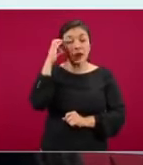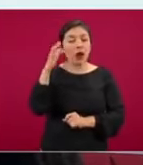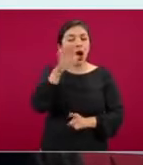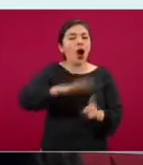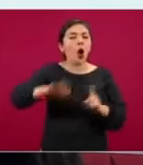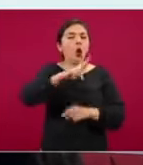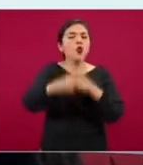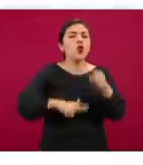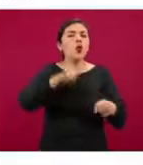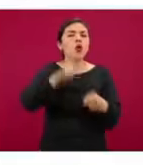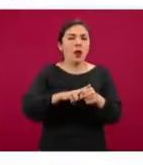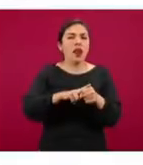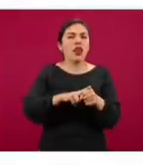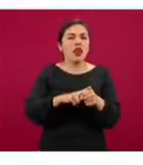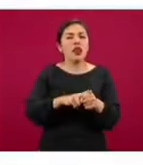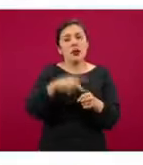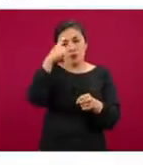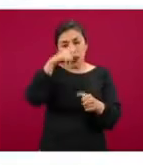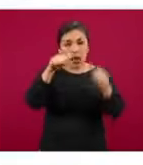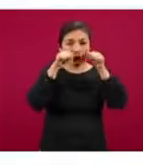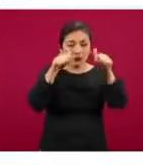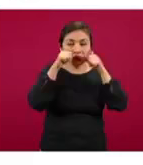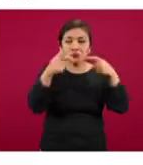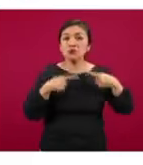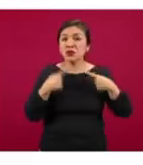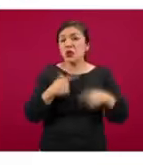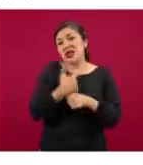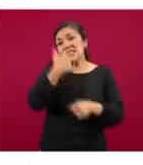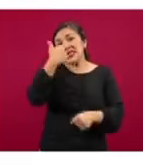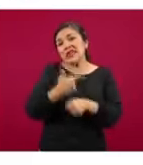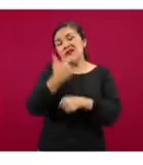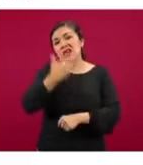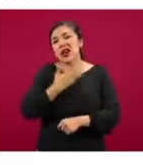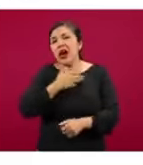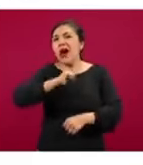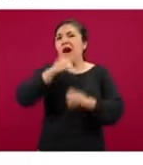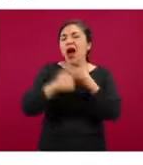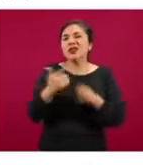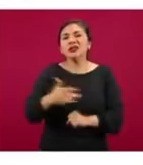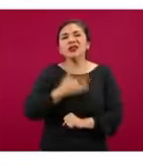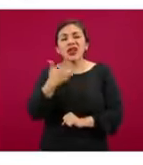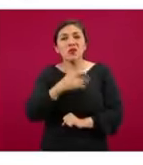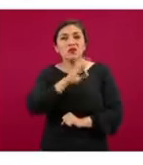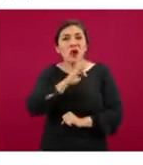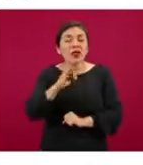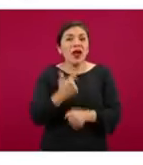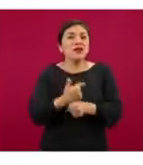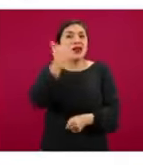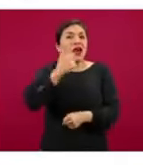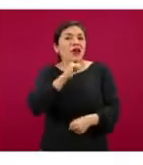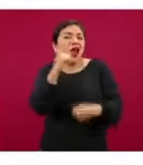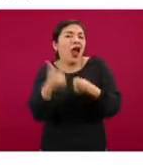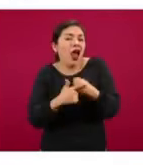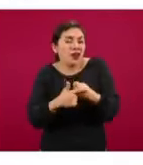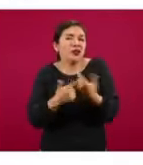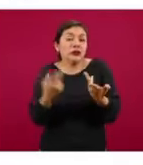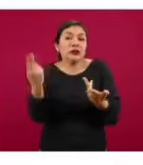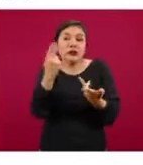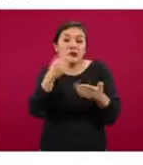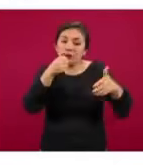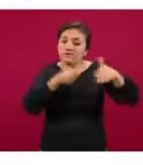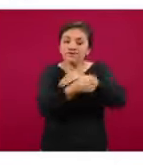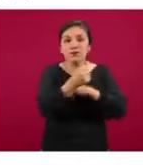generales, aquellas que se destinan para los pacientes graves, aquellos que presentan signos de alarma, complicaciones y que requieren